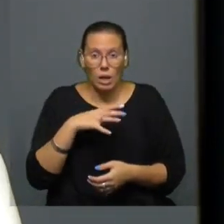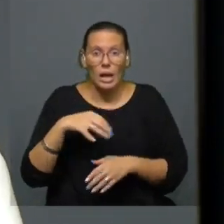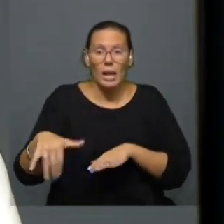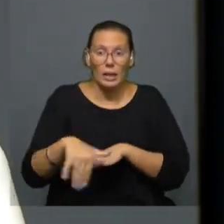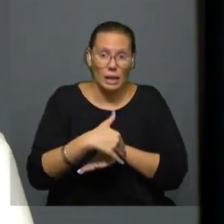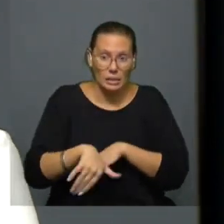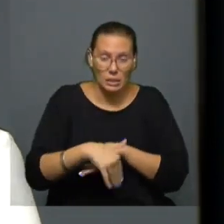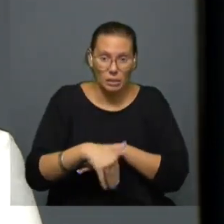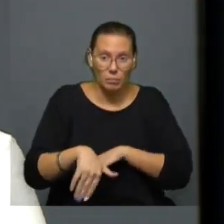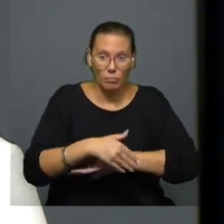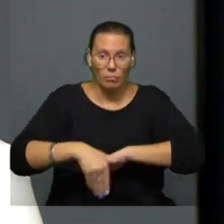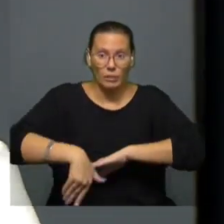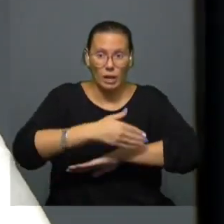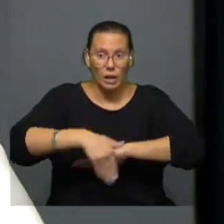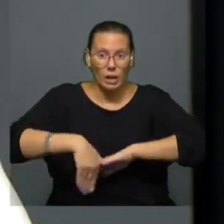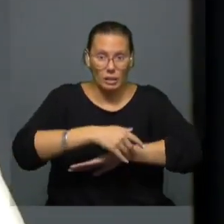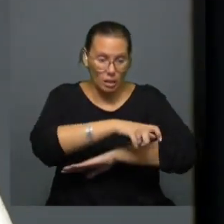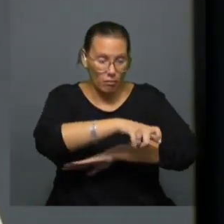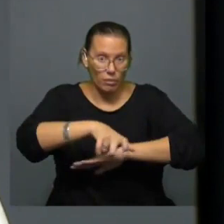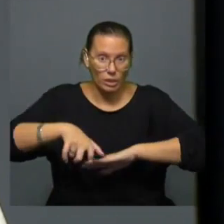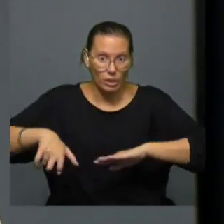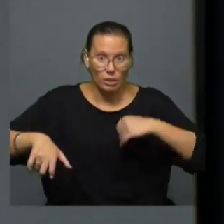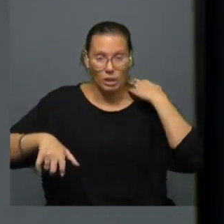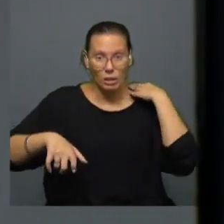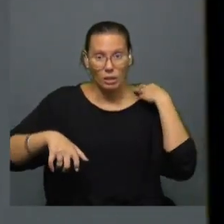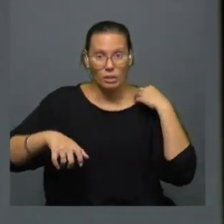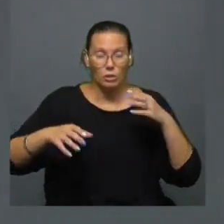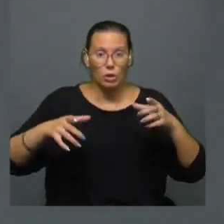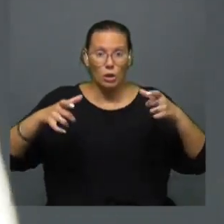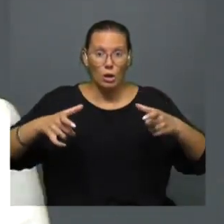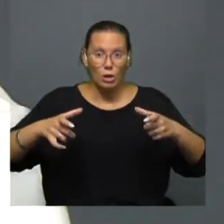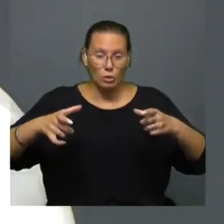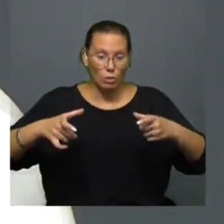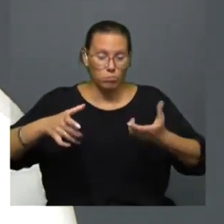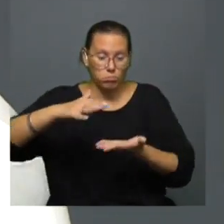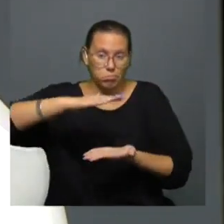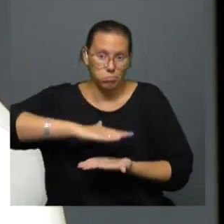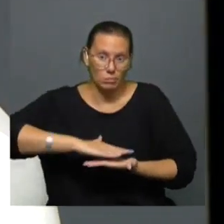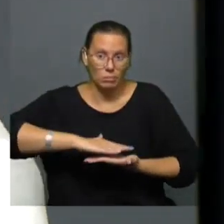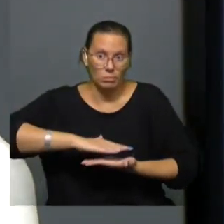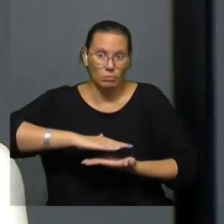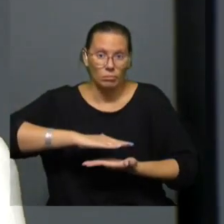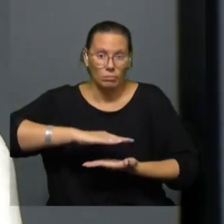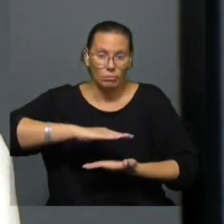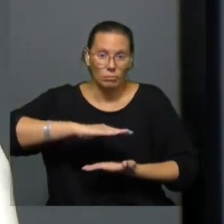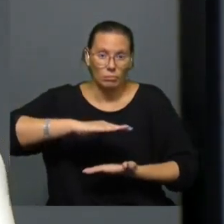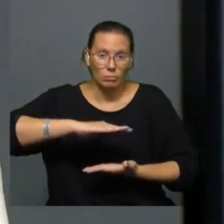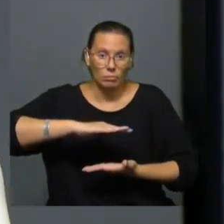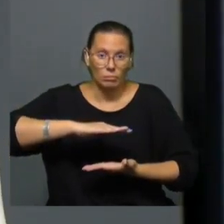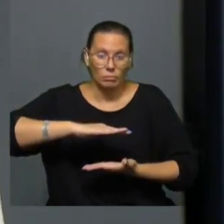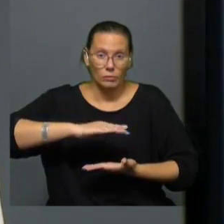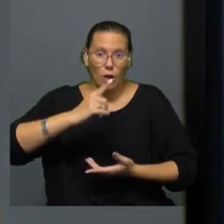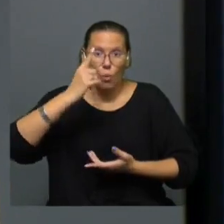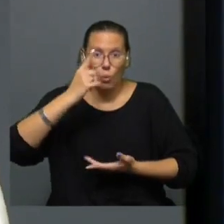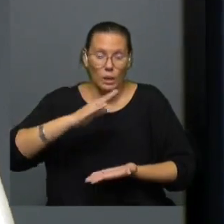calle, en las veredas, que son esas esferas aplanadas, sí. No puedo evitar decirlo, esas esferas aplanadas... que tienen